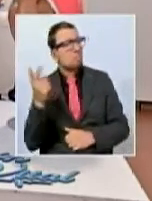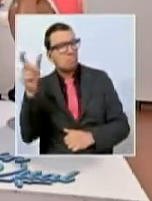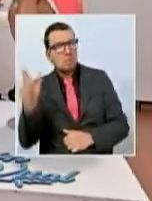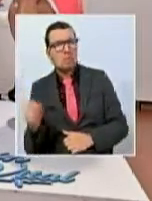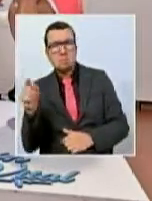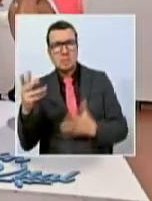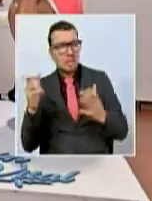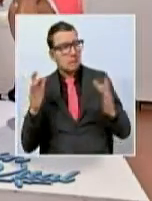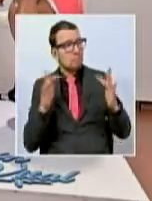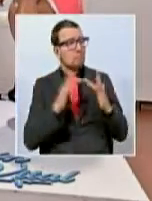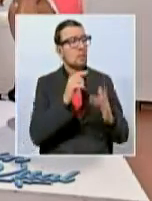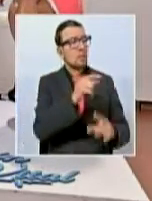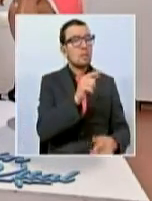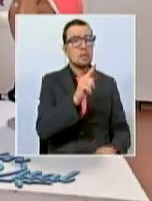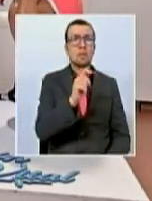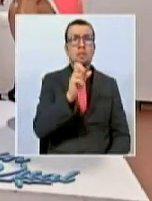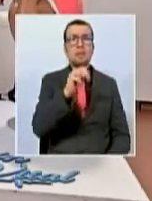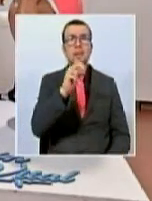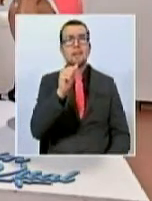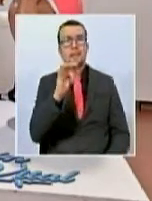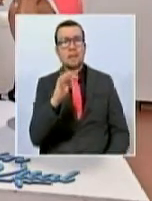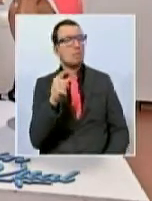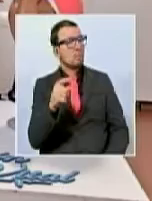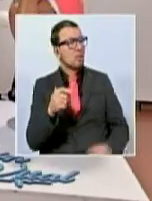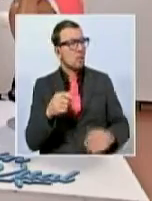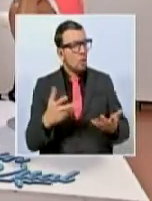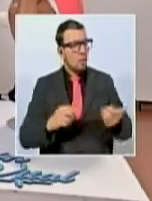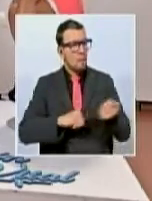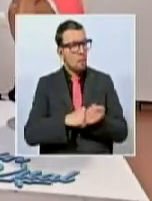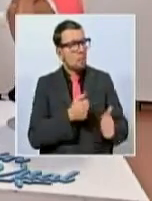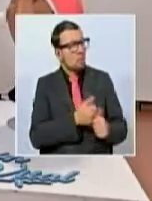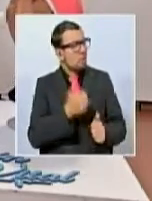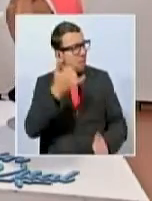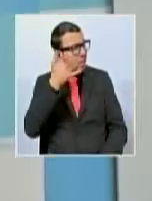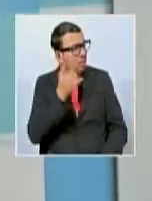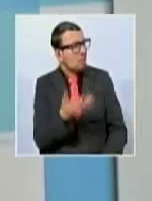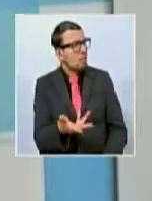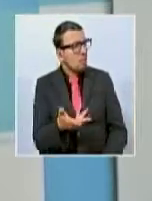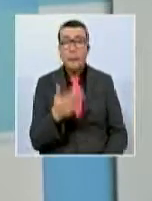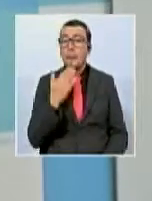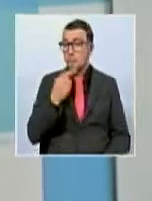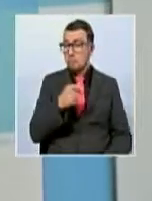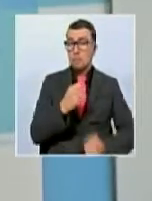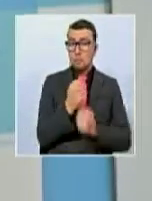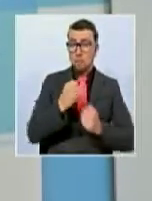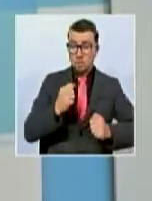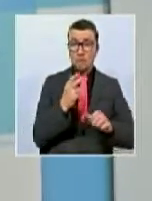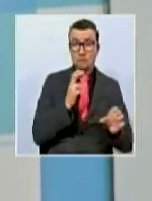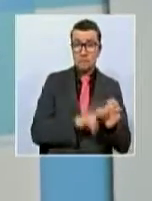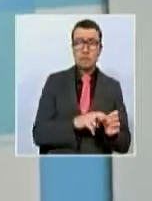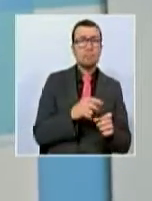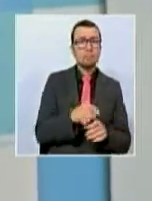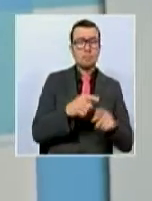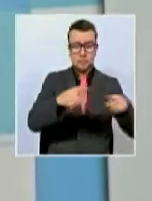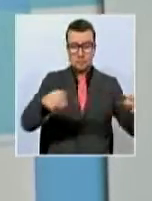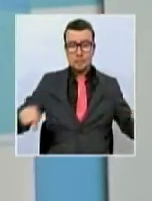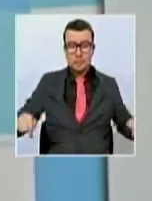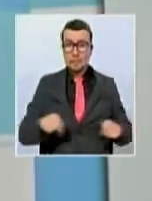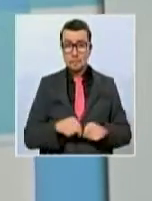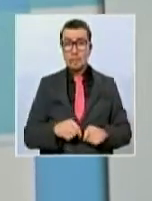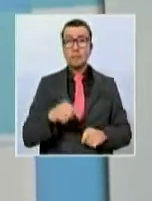con FENAD para pedir apoyo, asesoría, ¿qué teléfonos en Bueno, Bogotá? En Bogotá tenemos la federación, es la oficina central, al